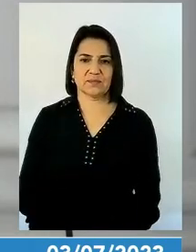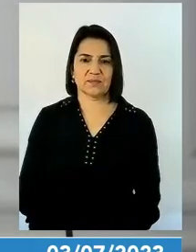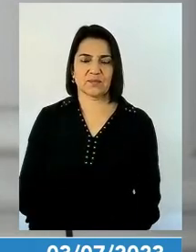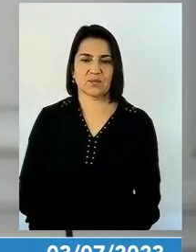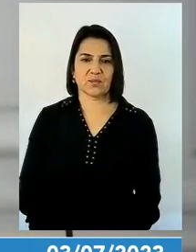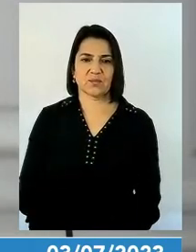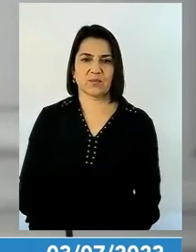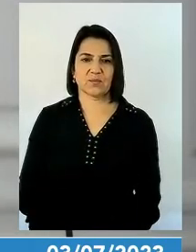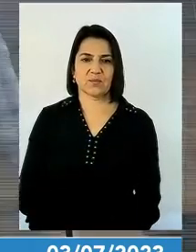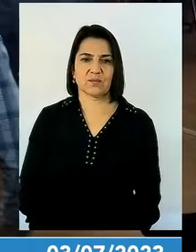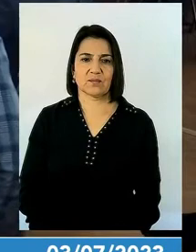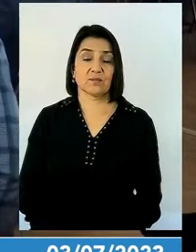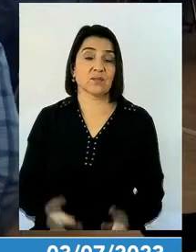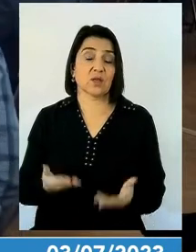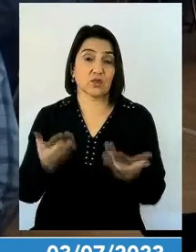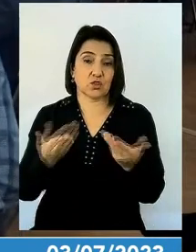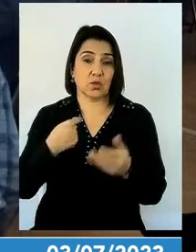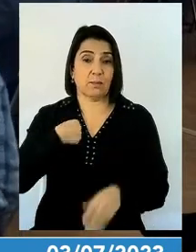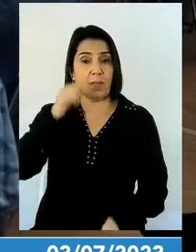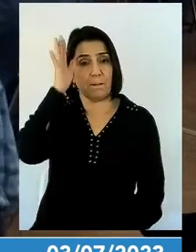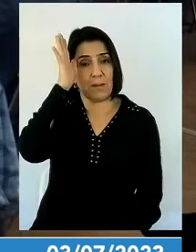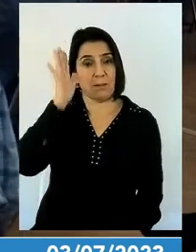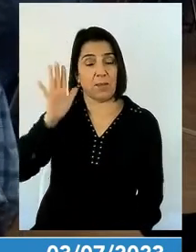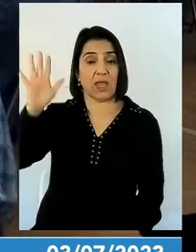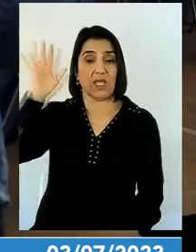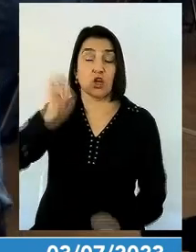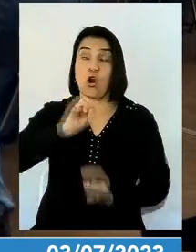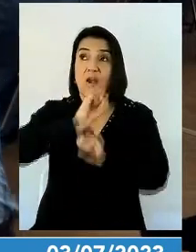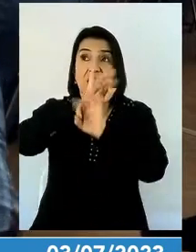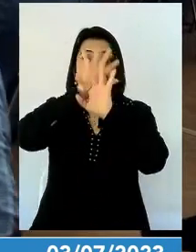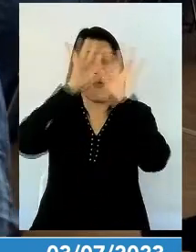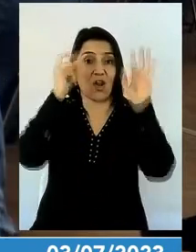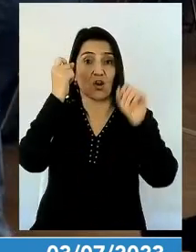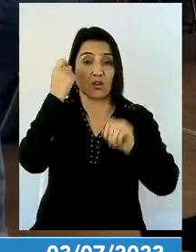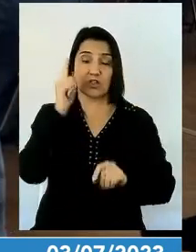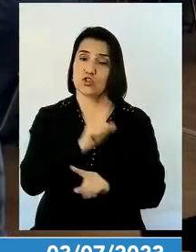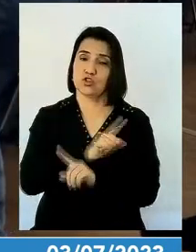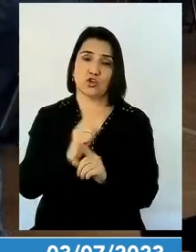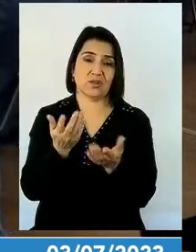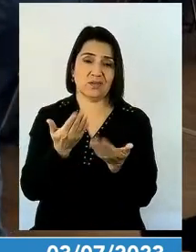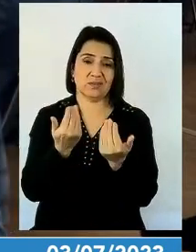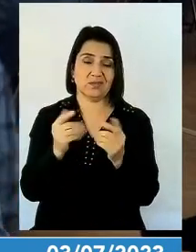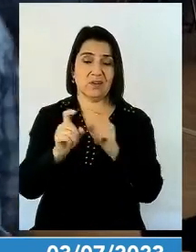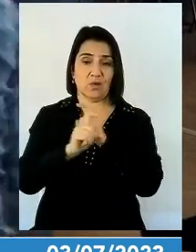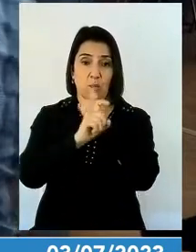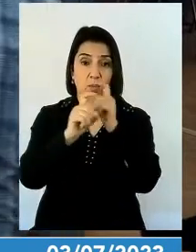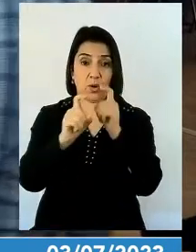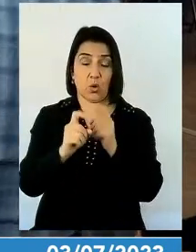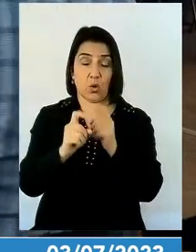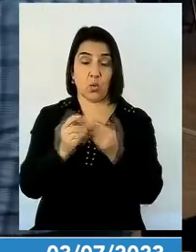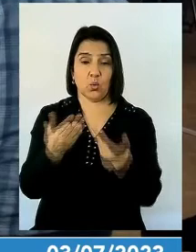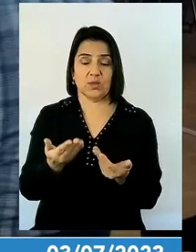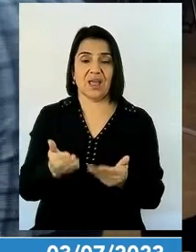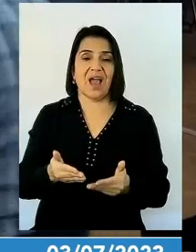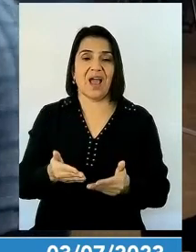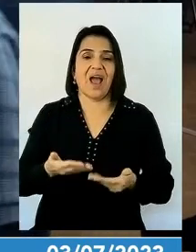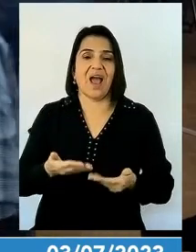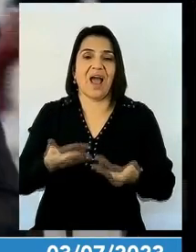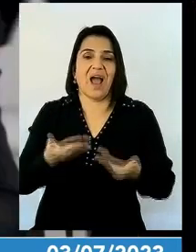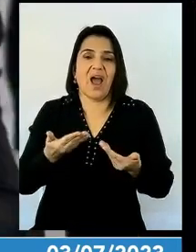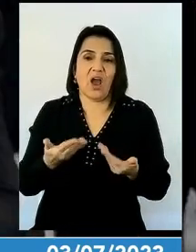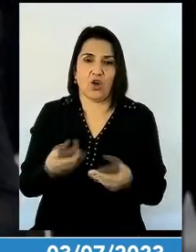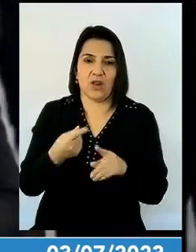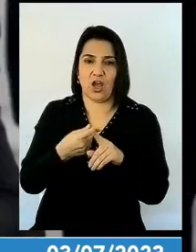me imagino que les debe haber quedado muy claro, por eso no fue necesario hacer preguntas. Ahora vamos a pasar al siguiente. Le agradezco, don